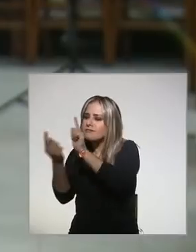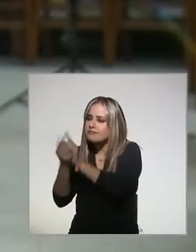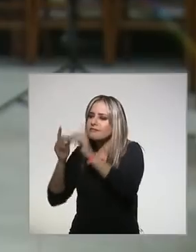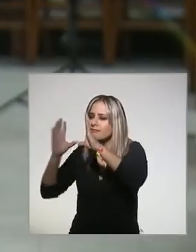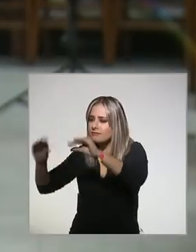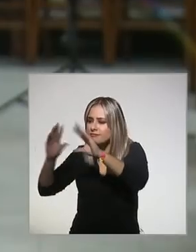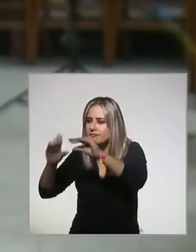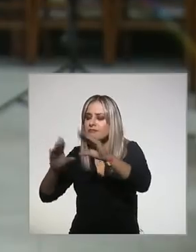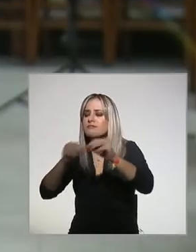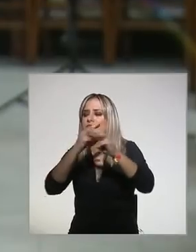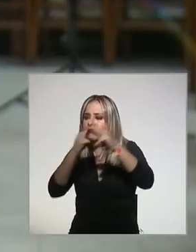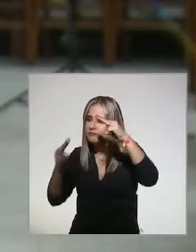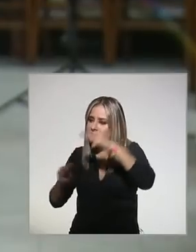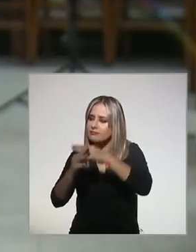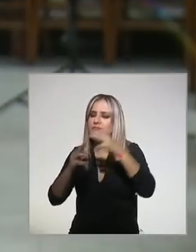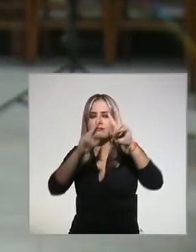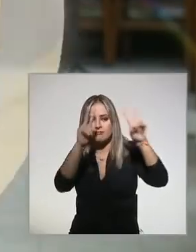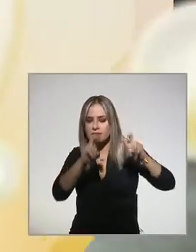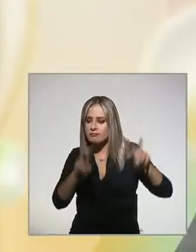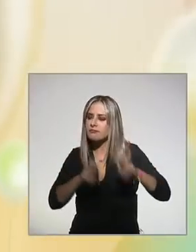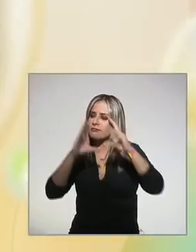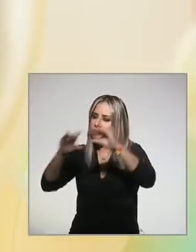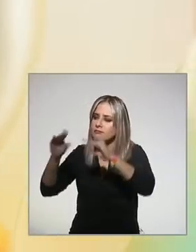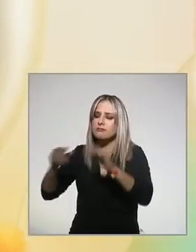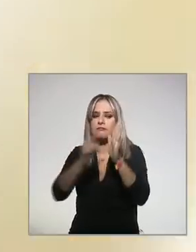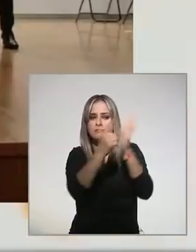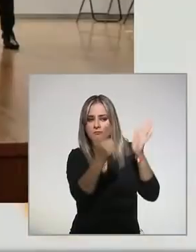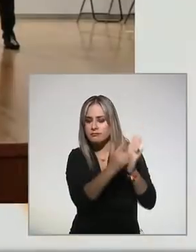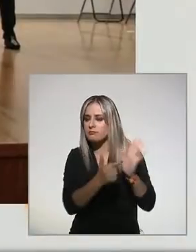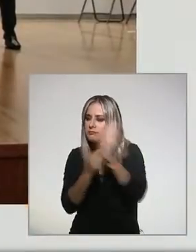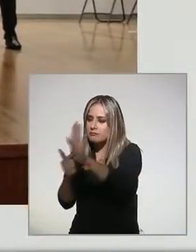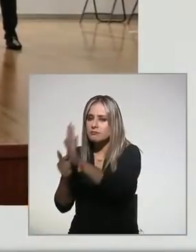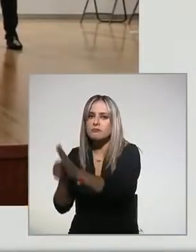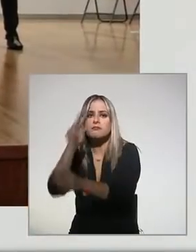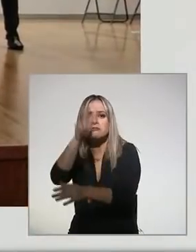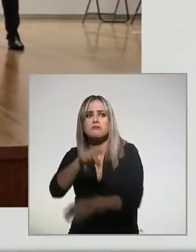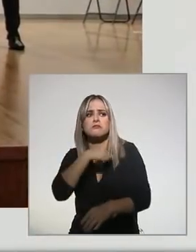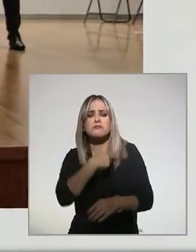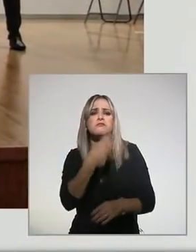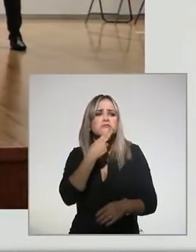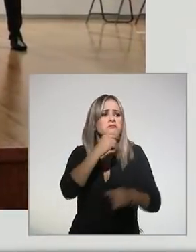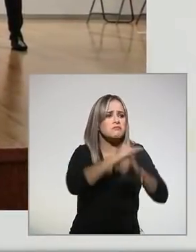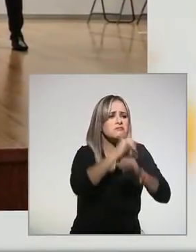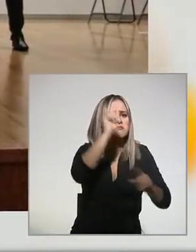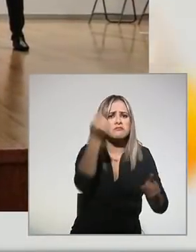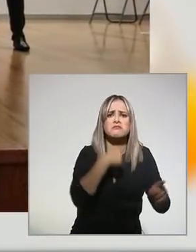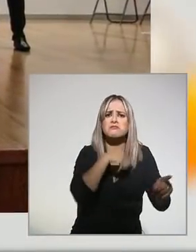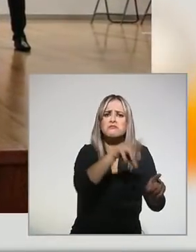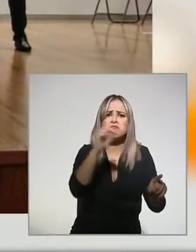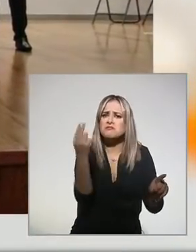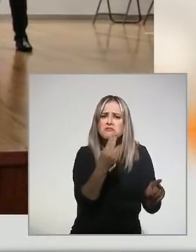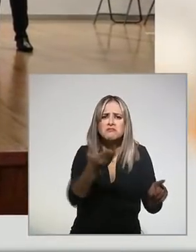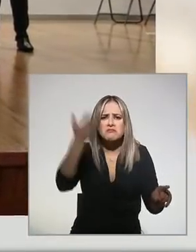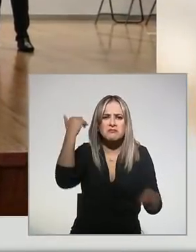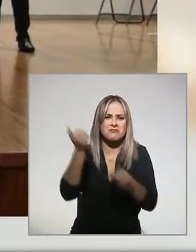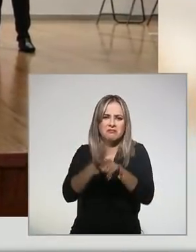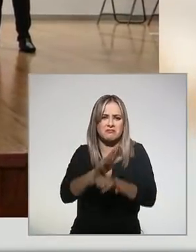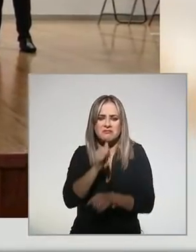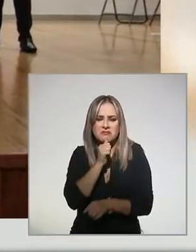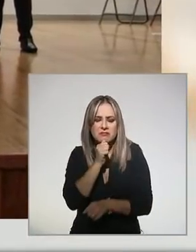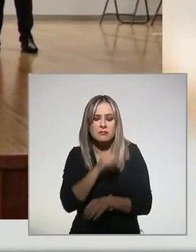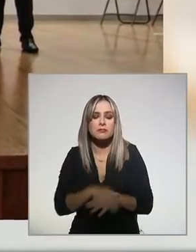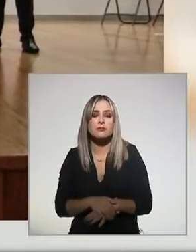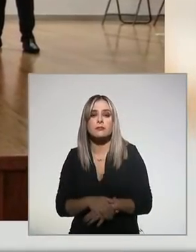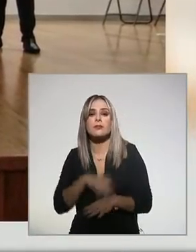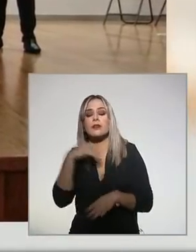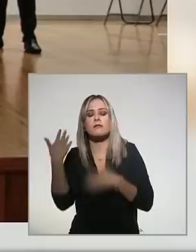los contenidos, ¿sí? Que en las redes sociales o en la tecnología. Desde mi punto de vista, ha